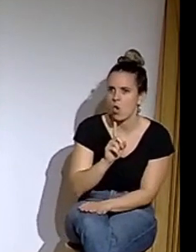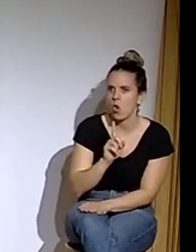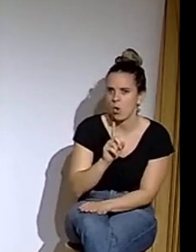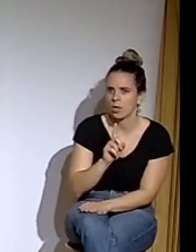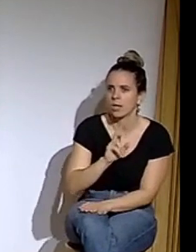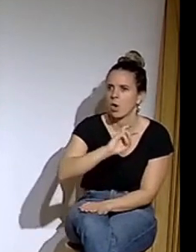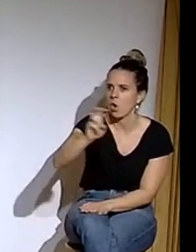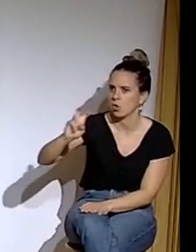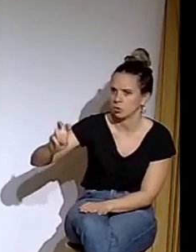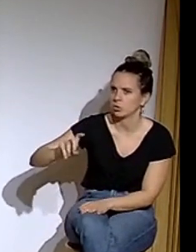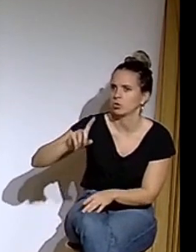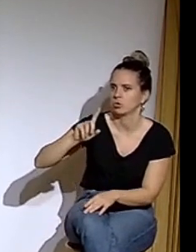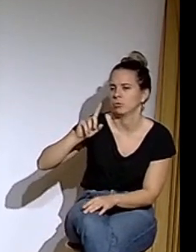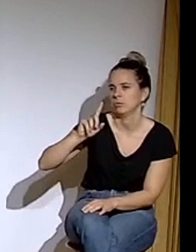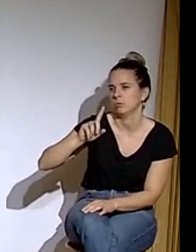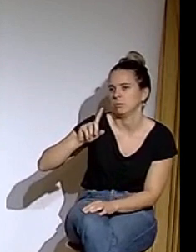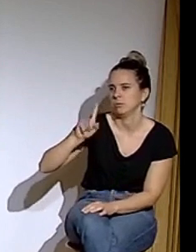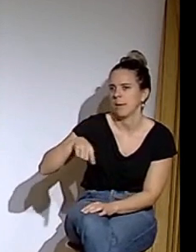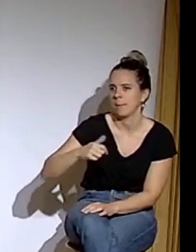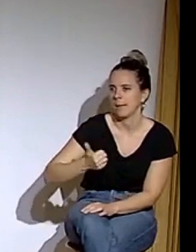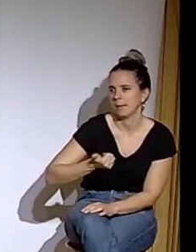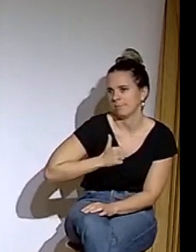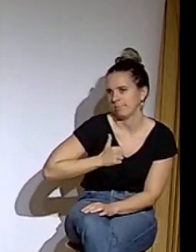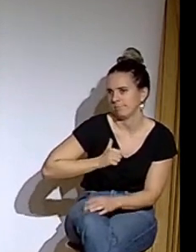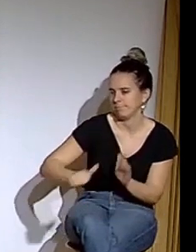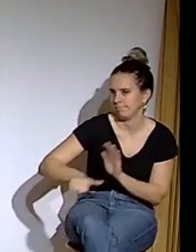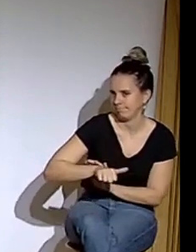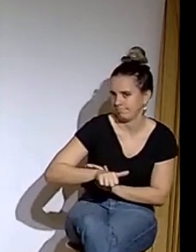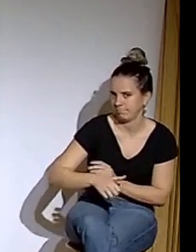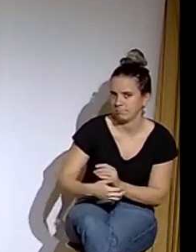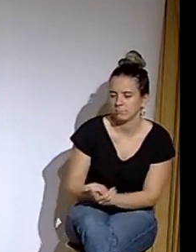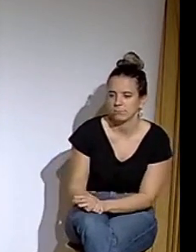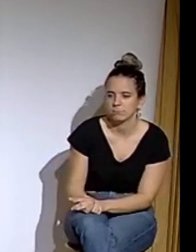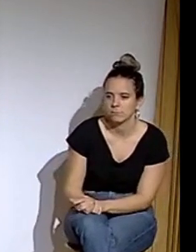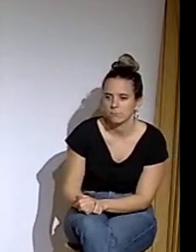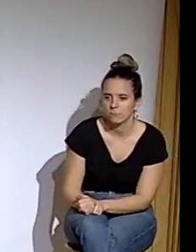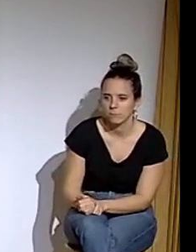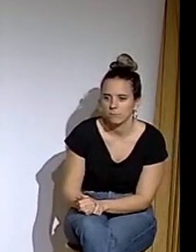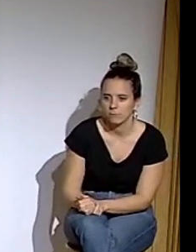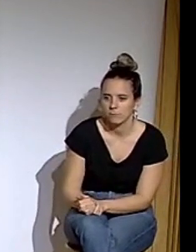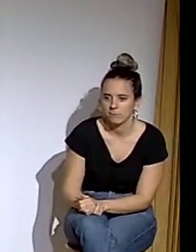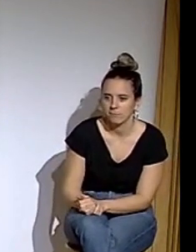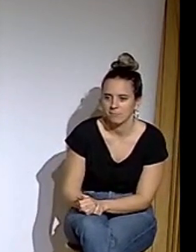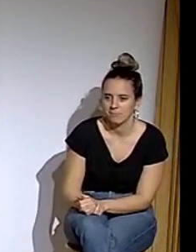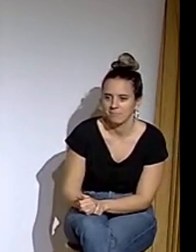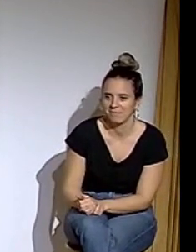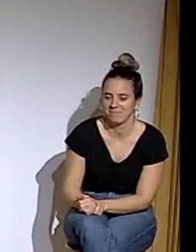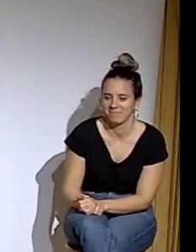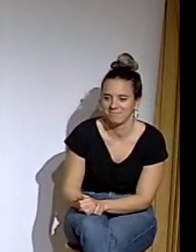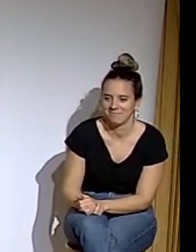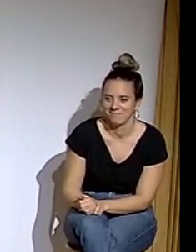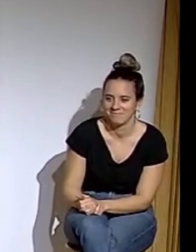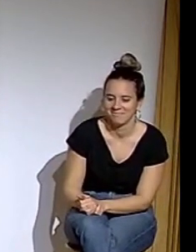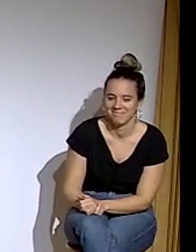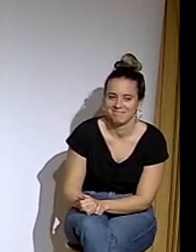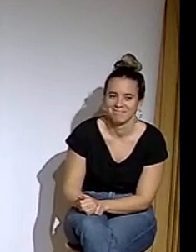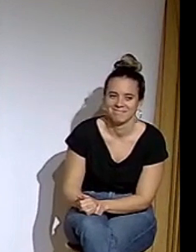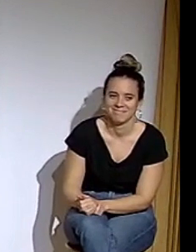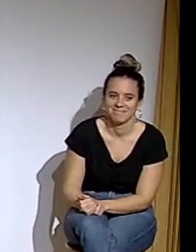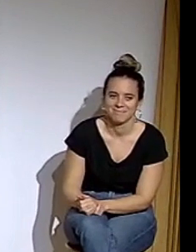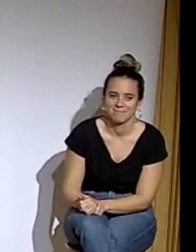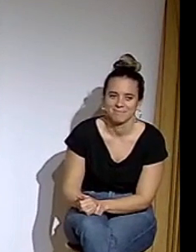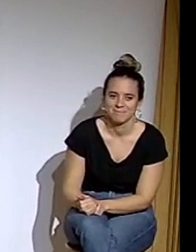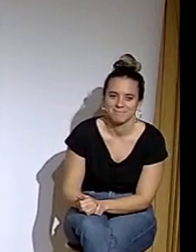colando cosas también por otros lados y quién es porque me lo apunté aquí porque se me va mucho la olla tengo una edad